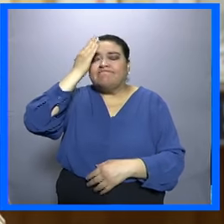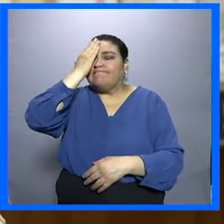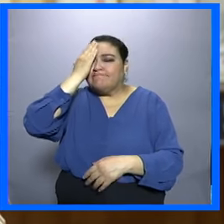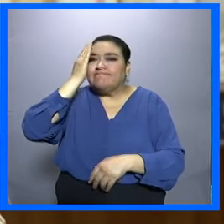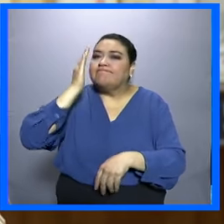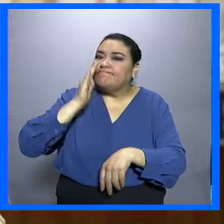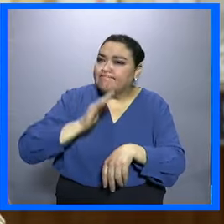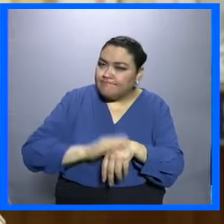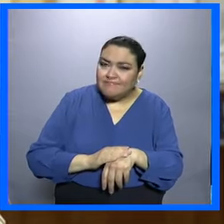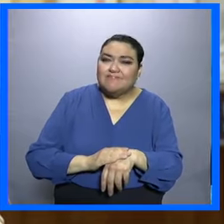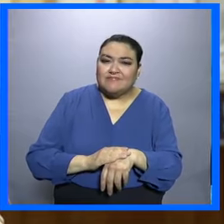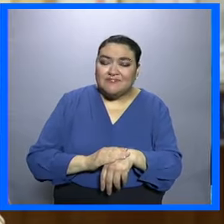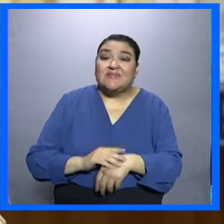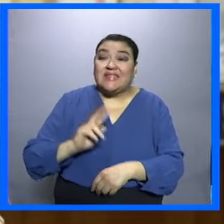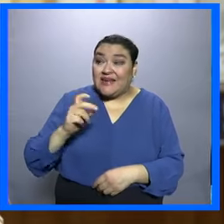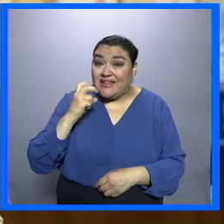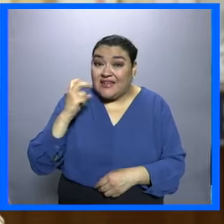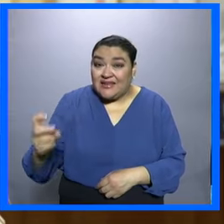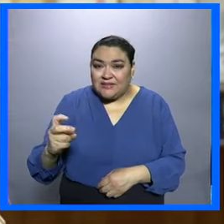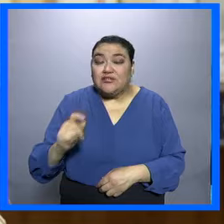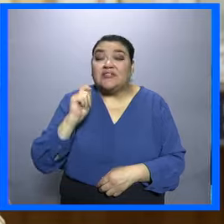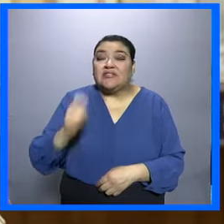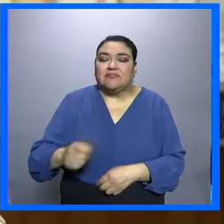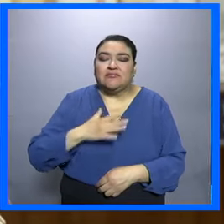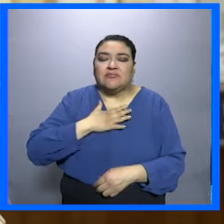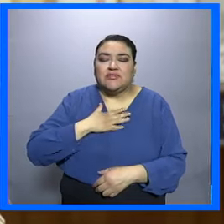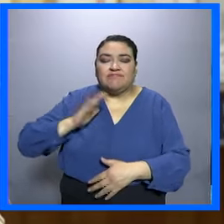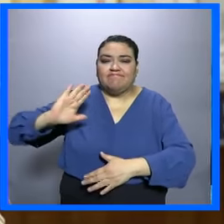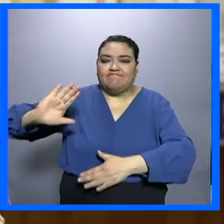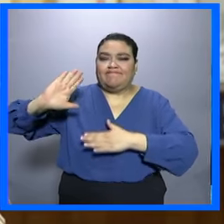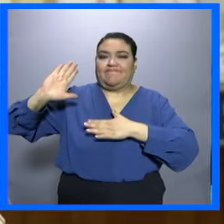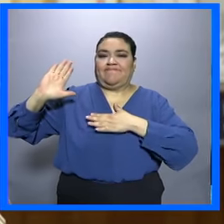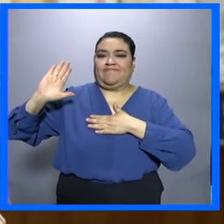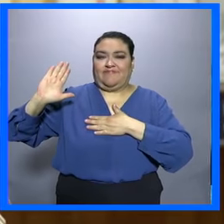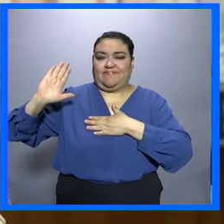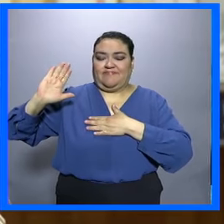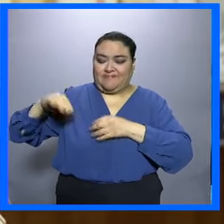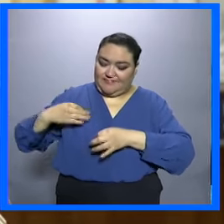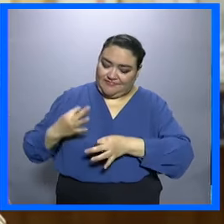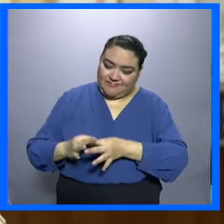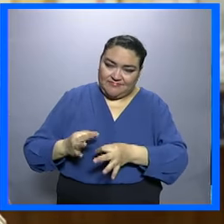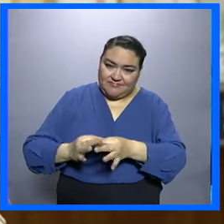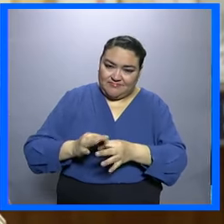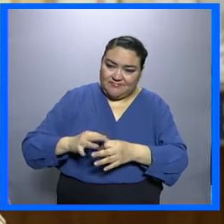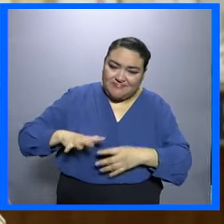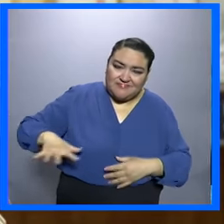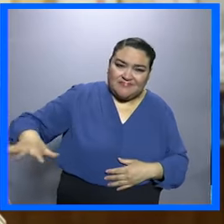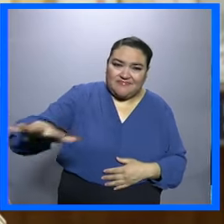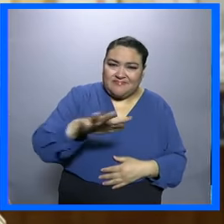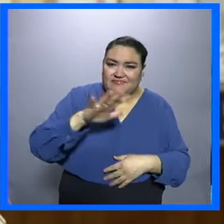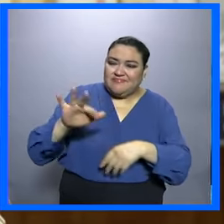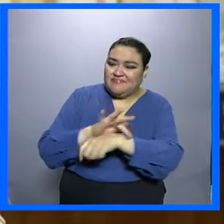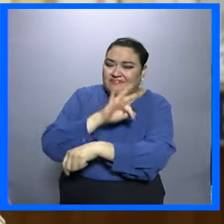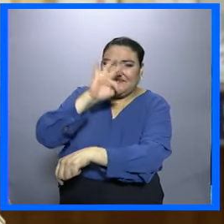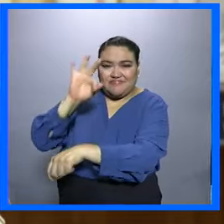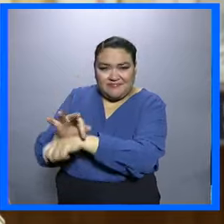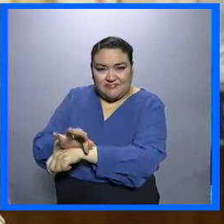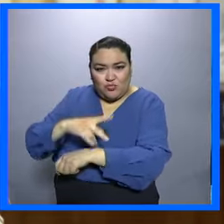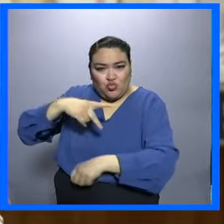También es reafirmar nuestro compromiso que defender los derechos